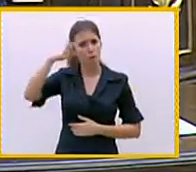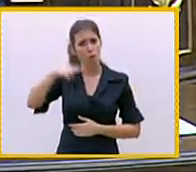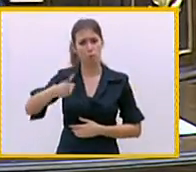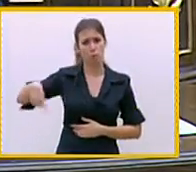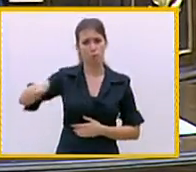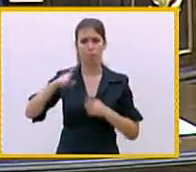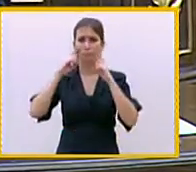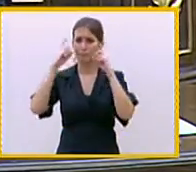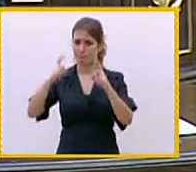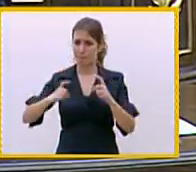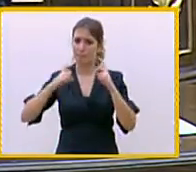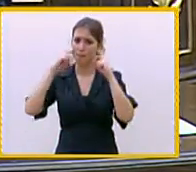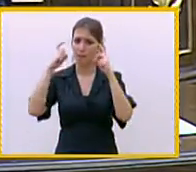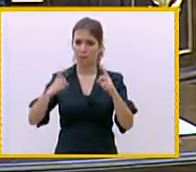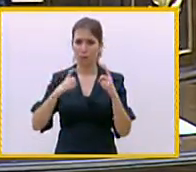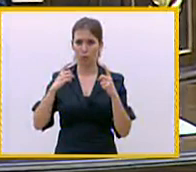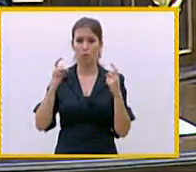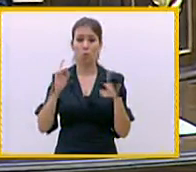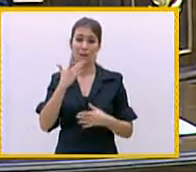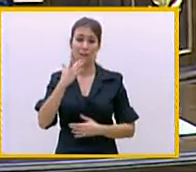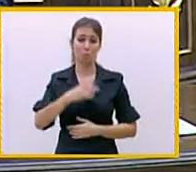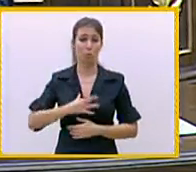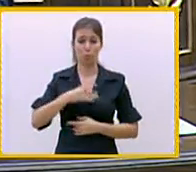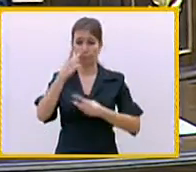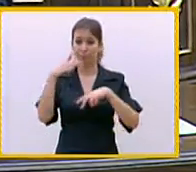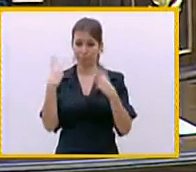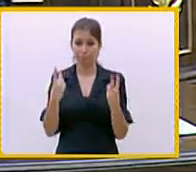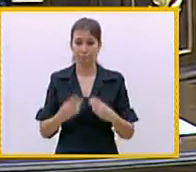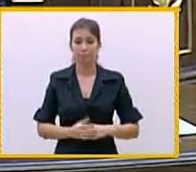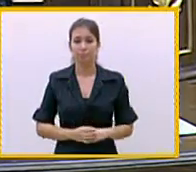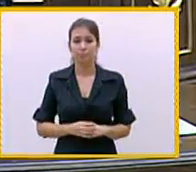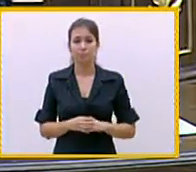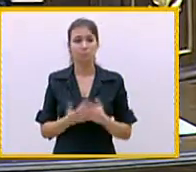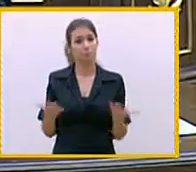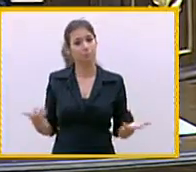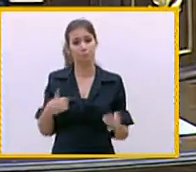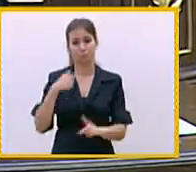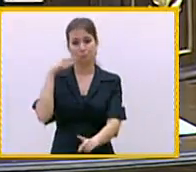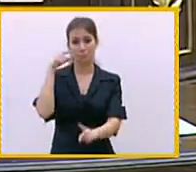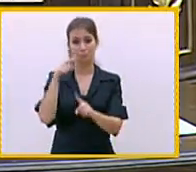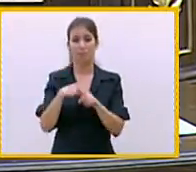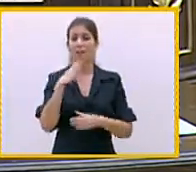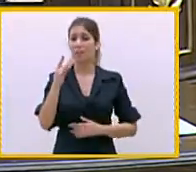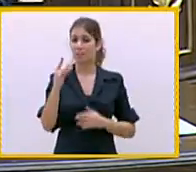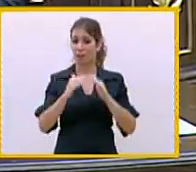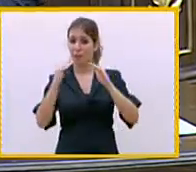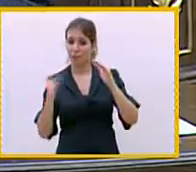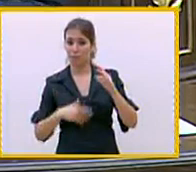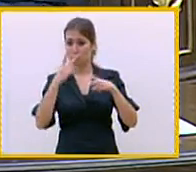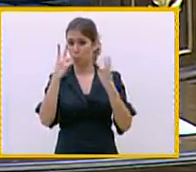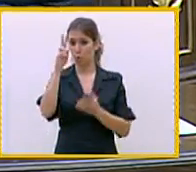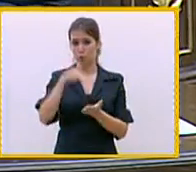esfuerzo, como los empleados públicos. El objetivo de reducción de déficit público en 2011 hasta